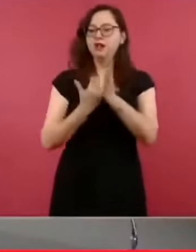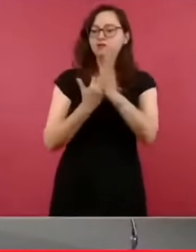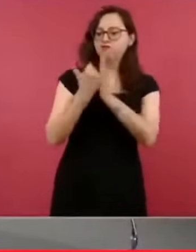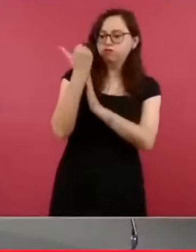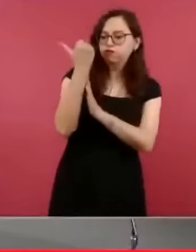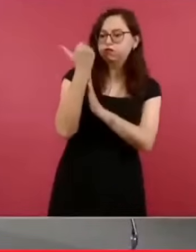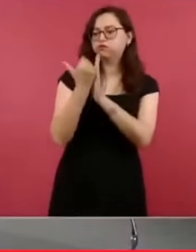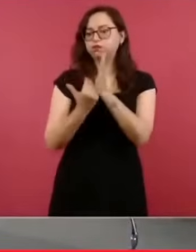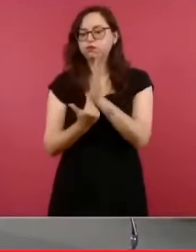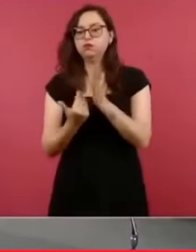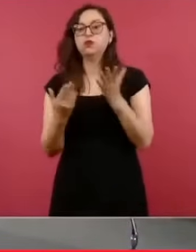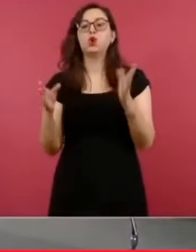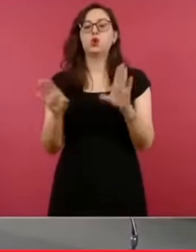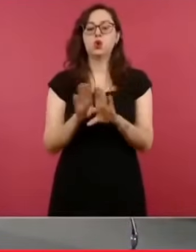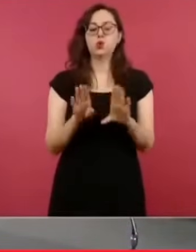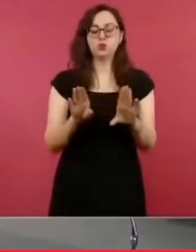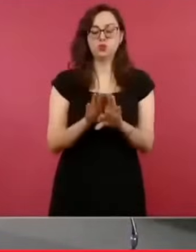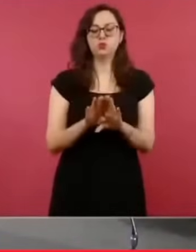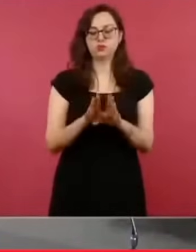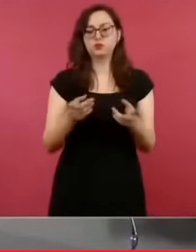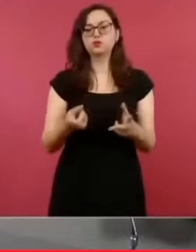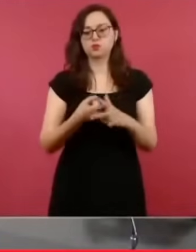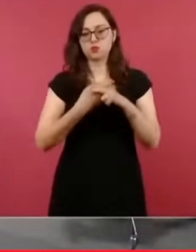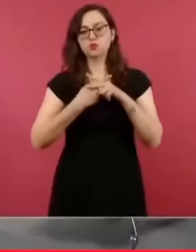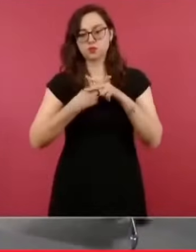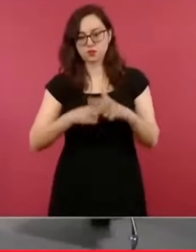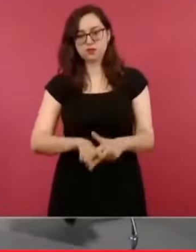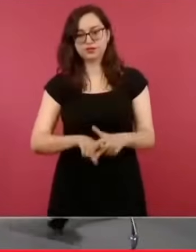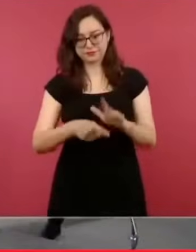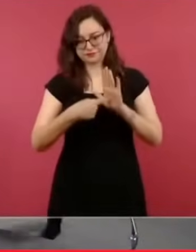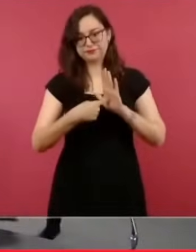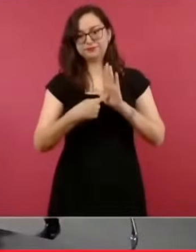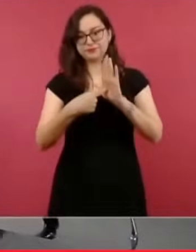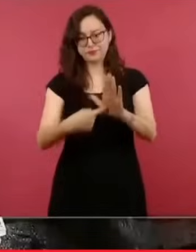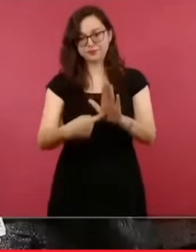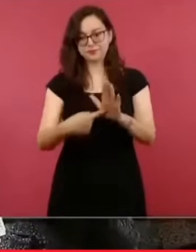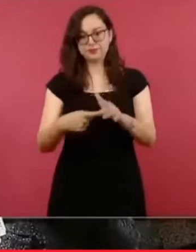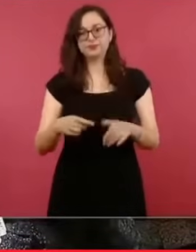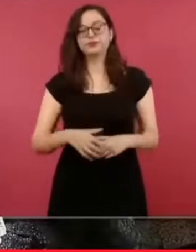presidente, comenzaríamos la respuesta